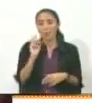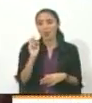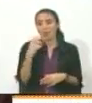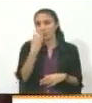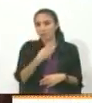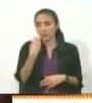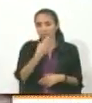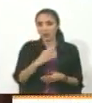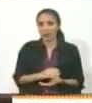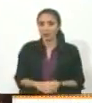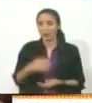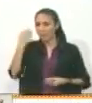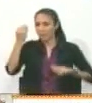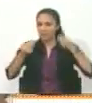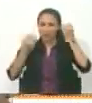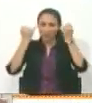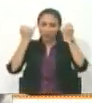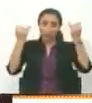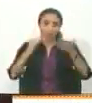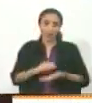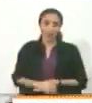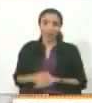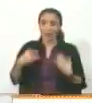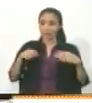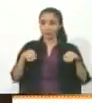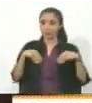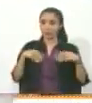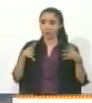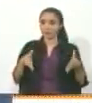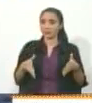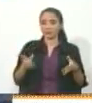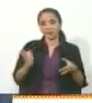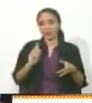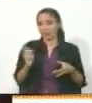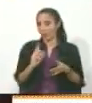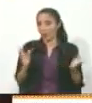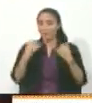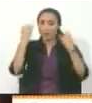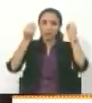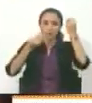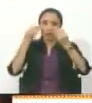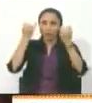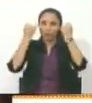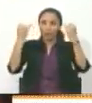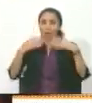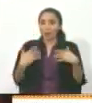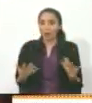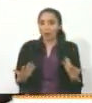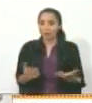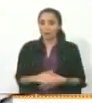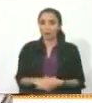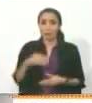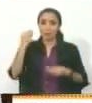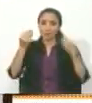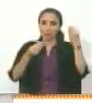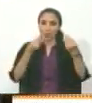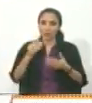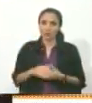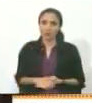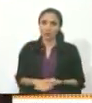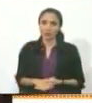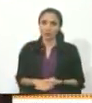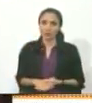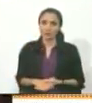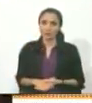Claro, pensando aquí en grande. Yo no estoy aquí quedándome allá. No, no, no. En grande, pues. ¿Ah? The Furrial